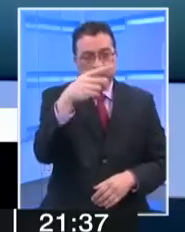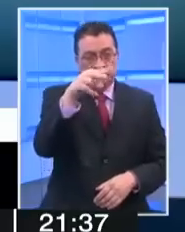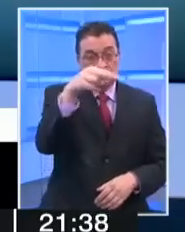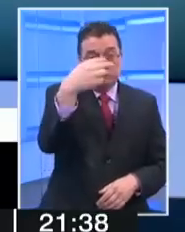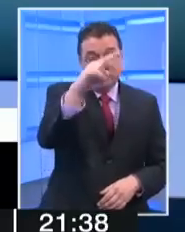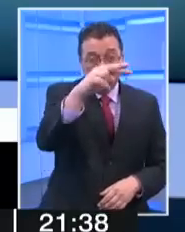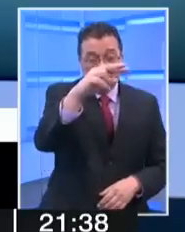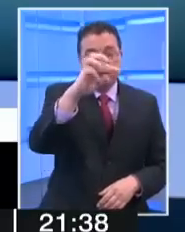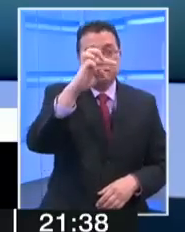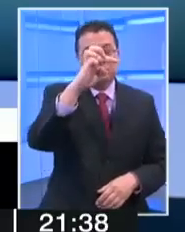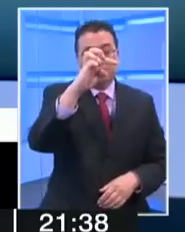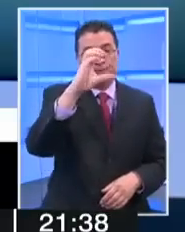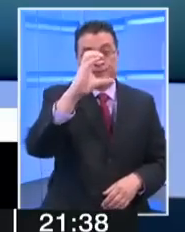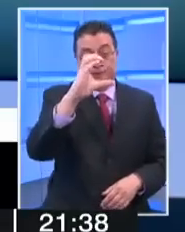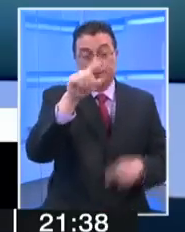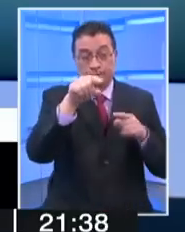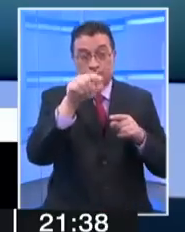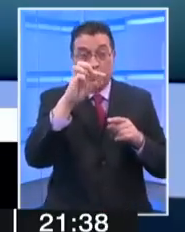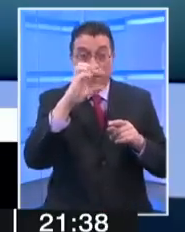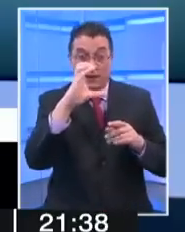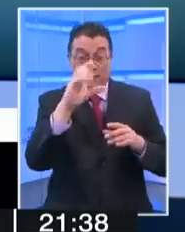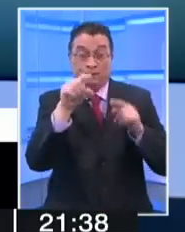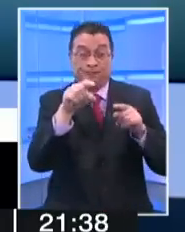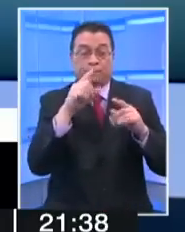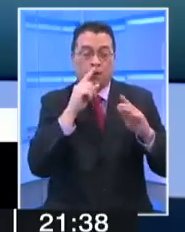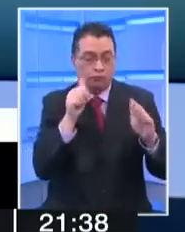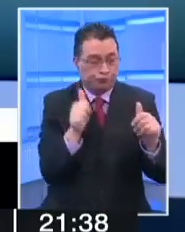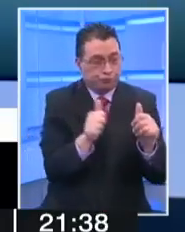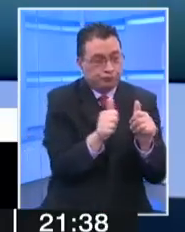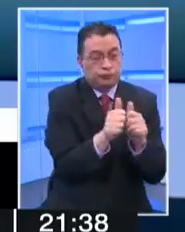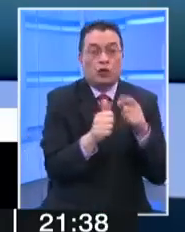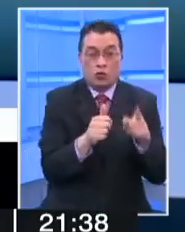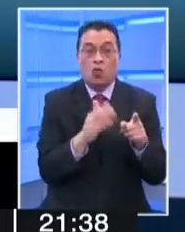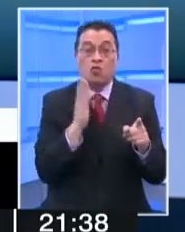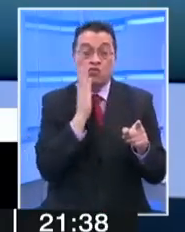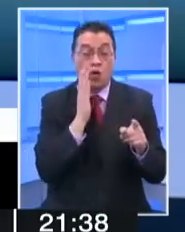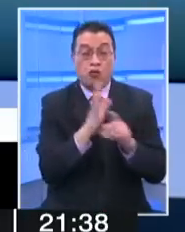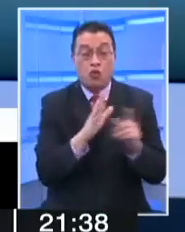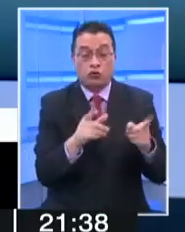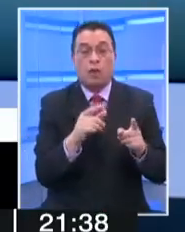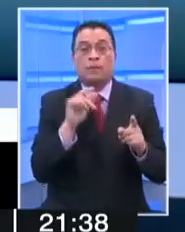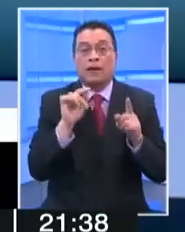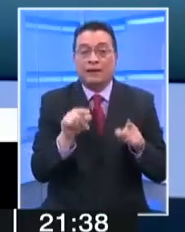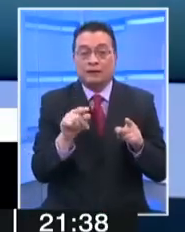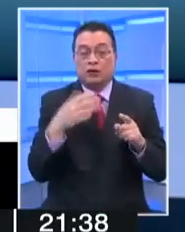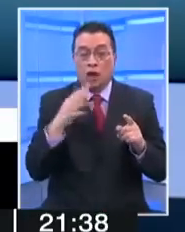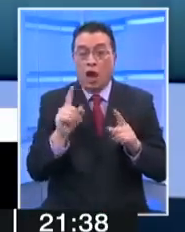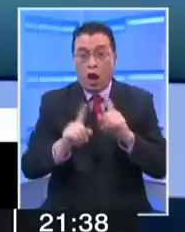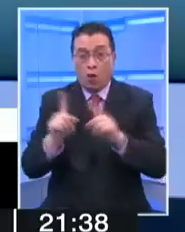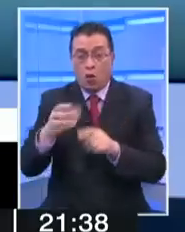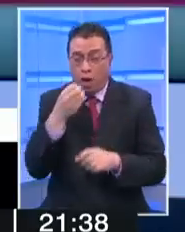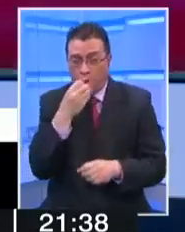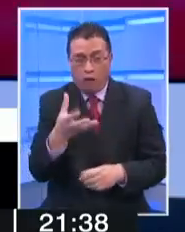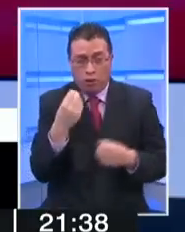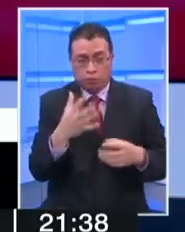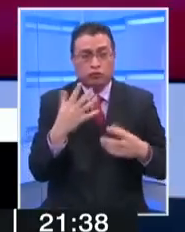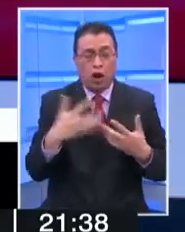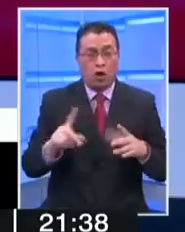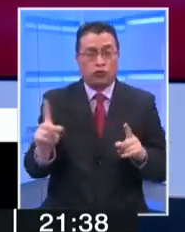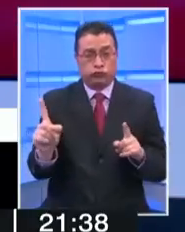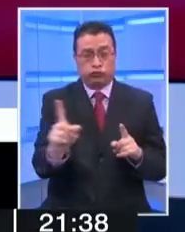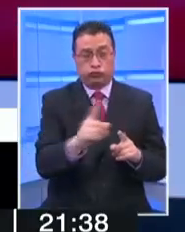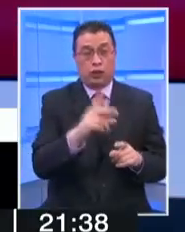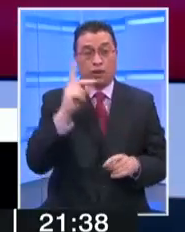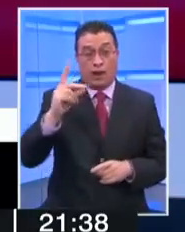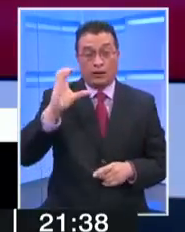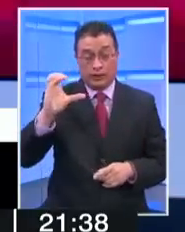precisamente los datos que Ed está aportando pero precisamente eso podría e atraer o lo han manifestado abiertamente ya algunos personeros